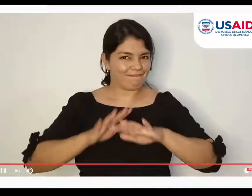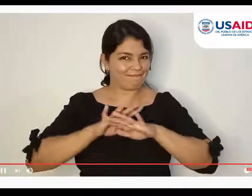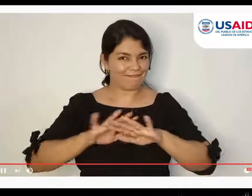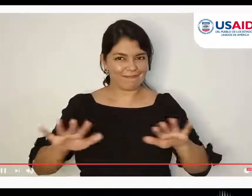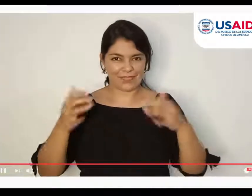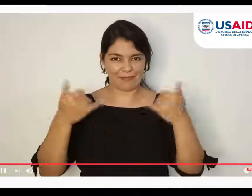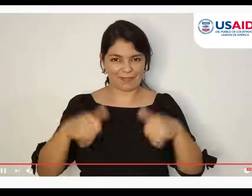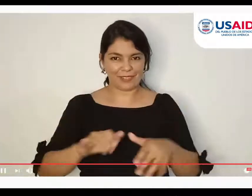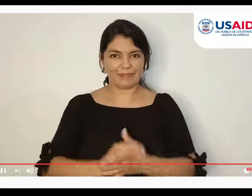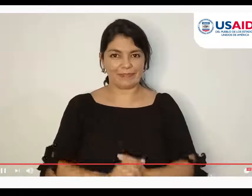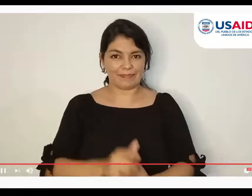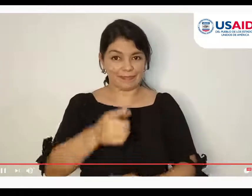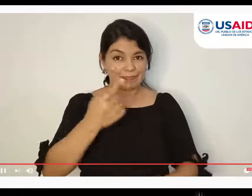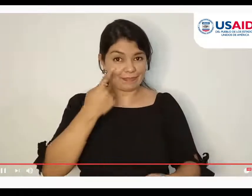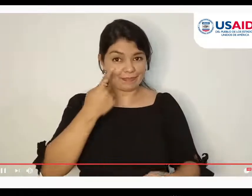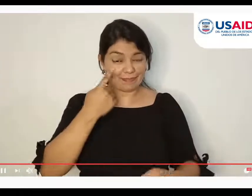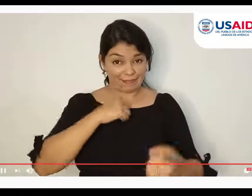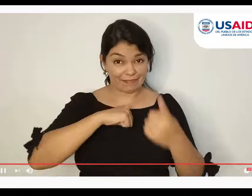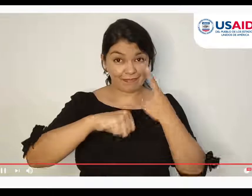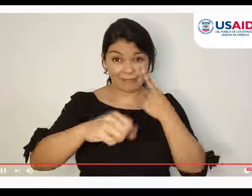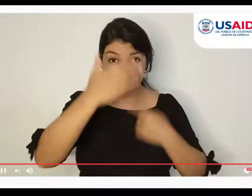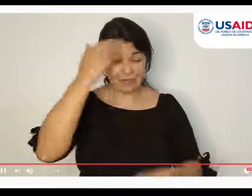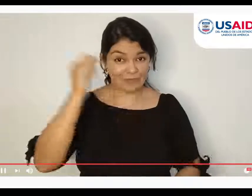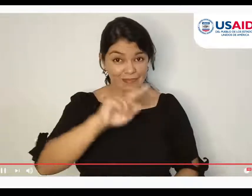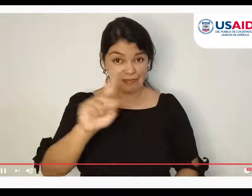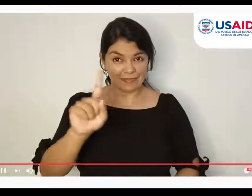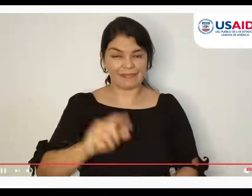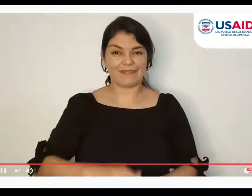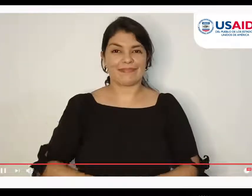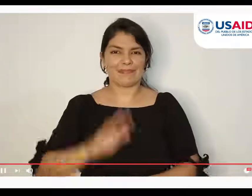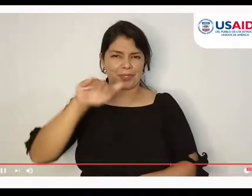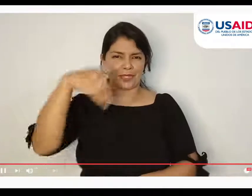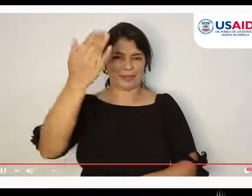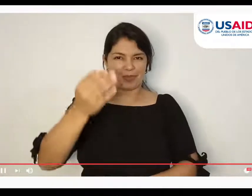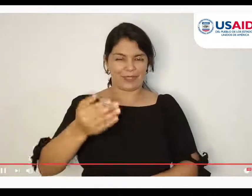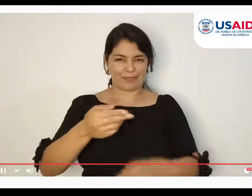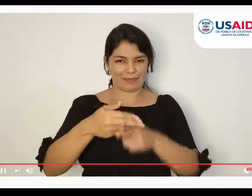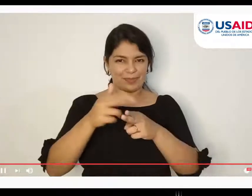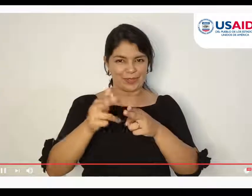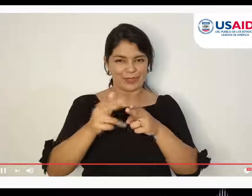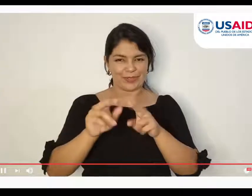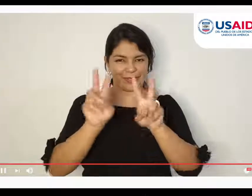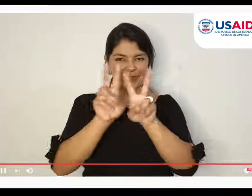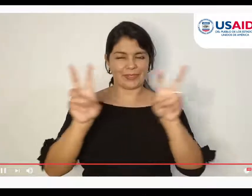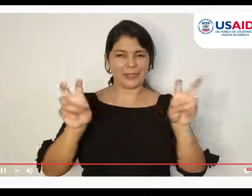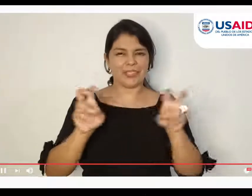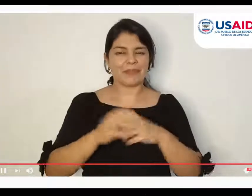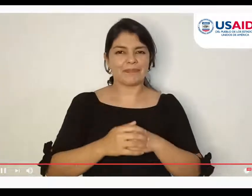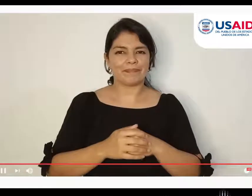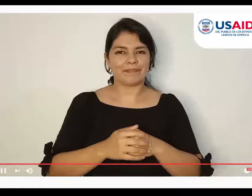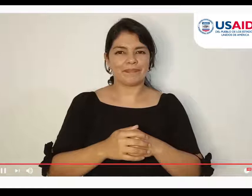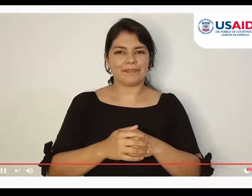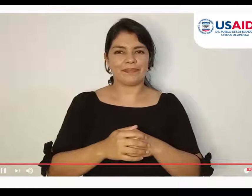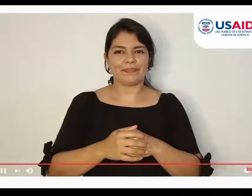Bueno, y esto es todo por hoy. No se les olvide que debemos estar en la jugada por nuestros derechos. Nos escuchamos en nuestro próximo episodio, en el que